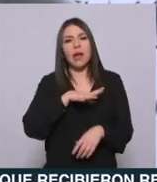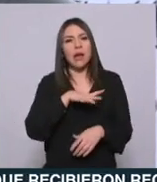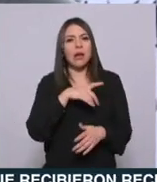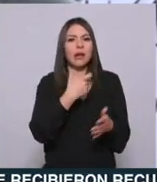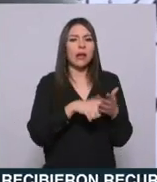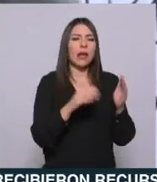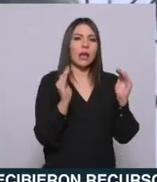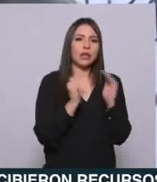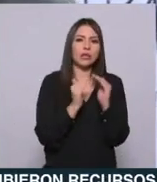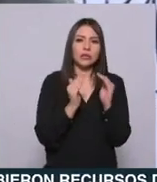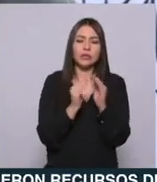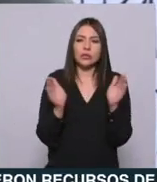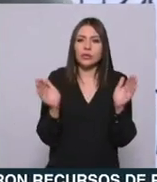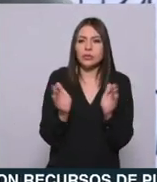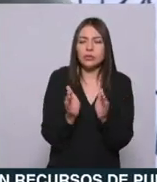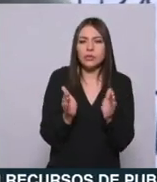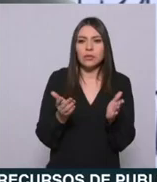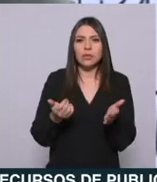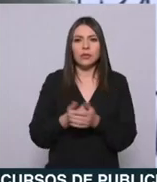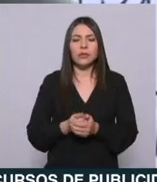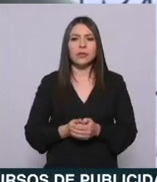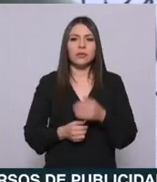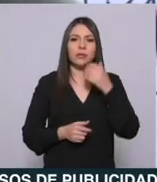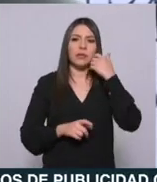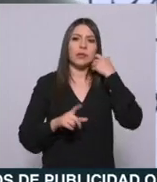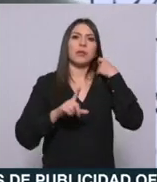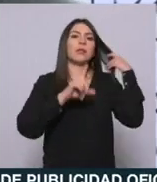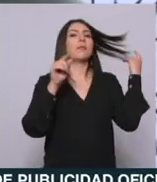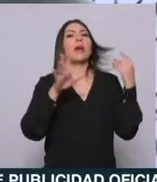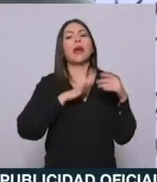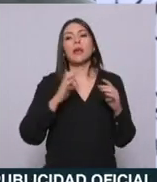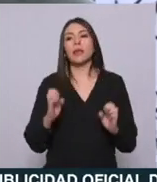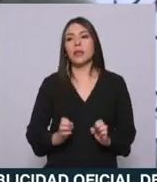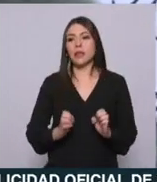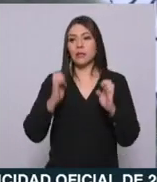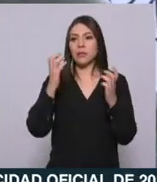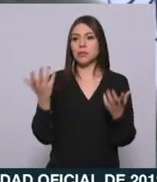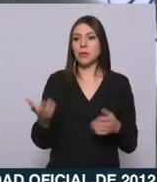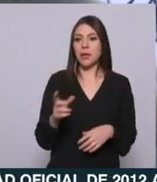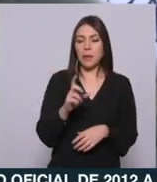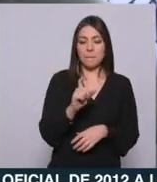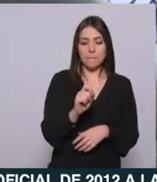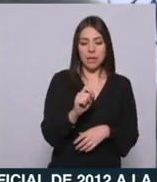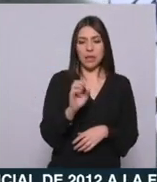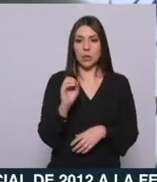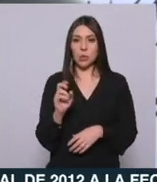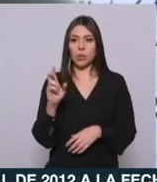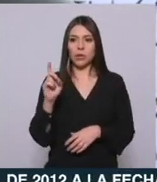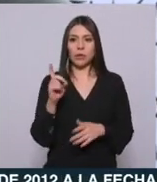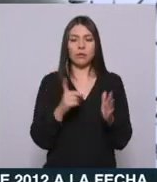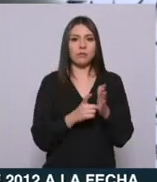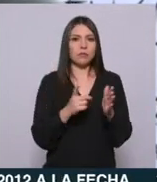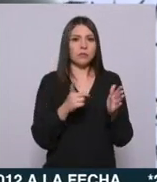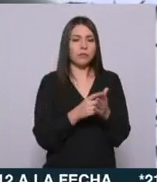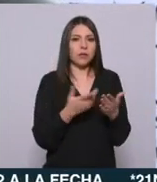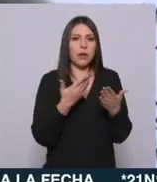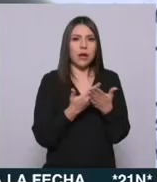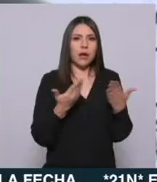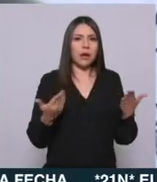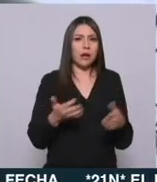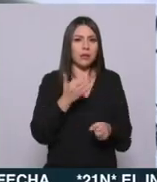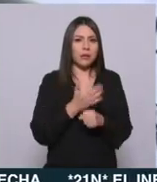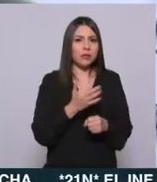casas pequeñas y aparecen edificios de 20, de 30 departamentos. Ahora estamos viviéndolo de cerca